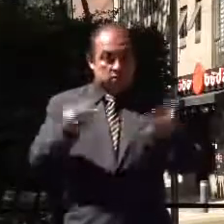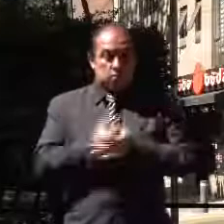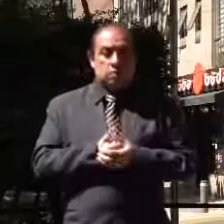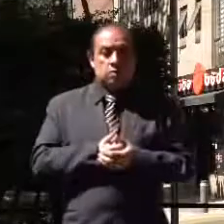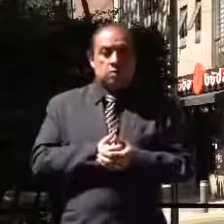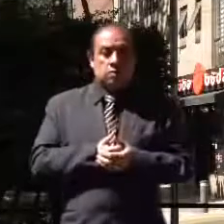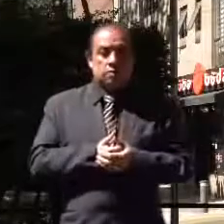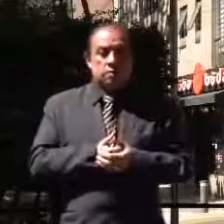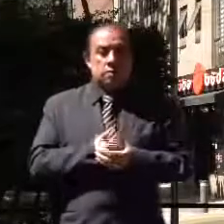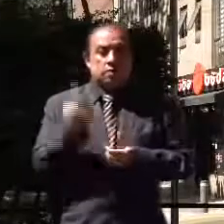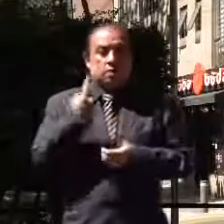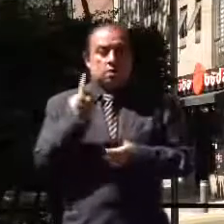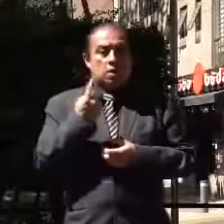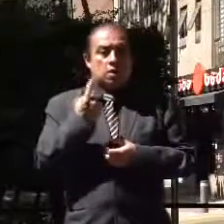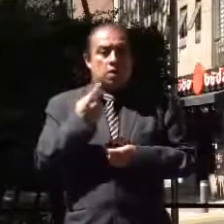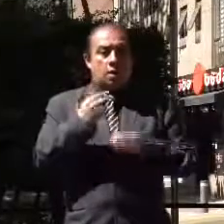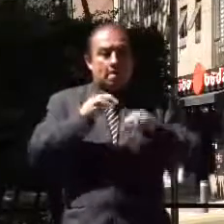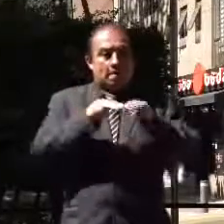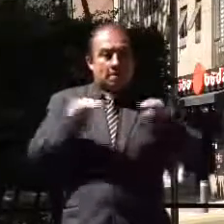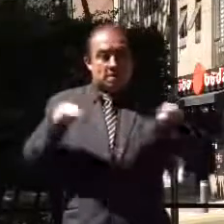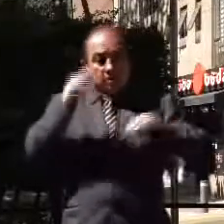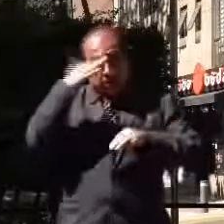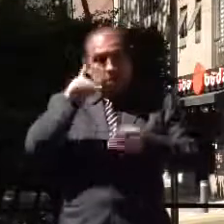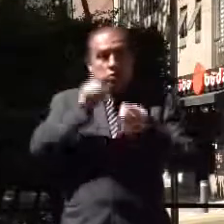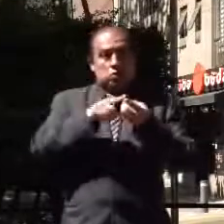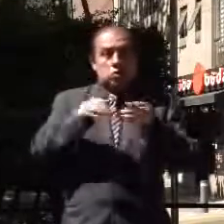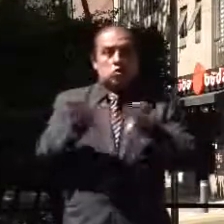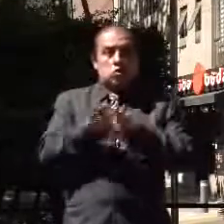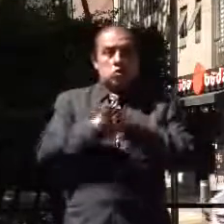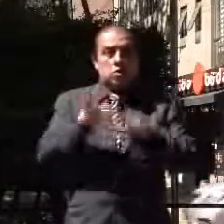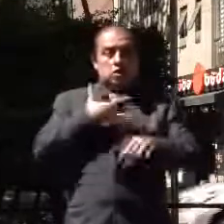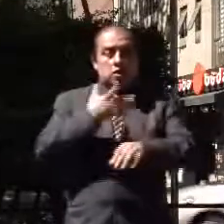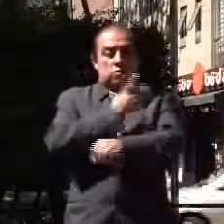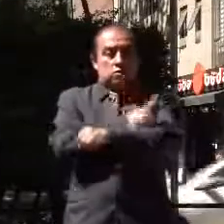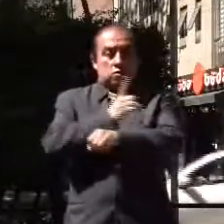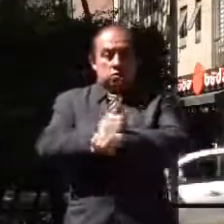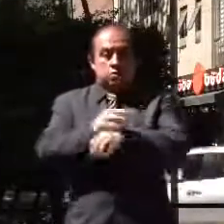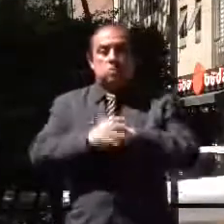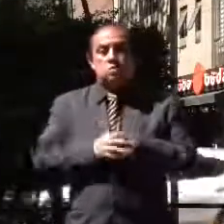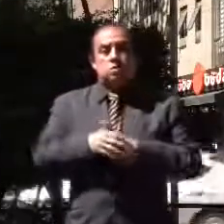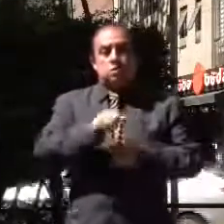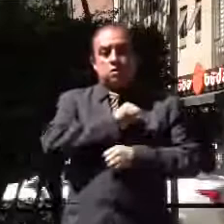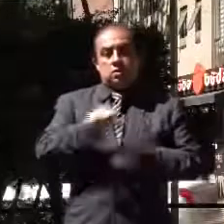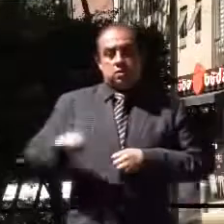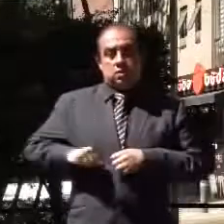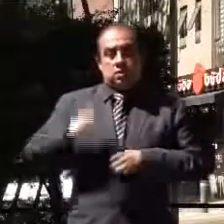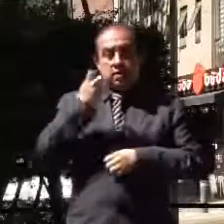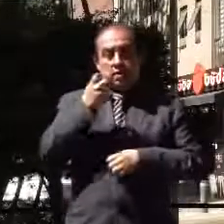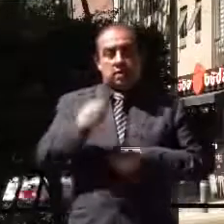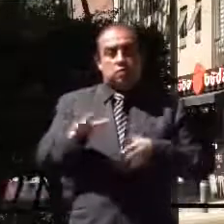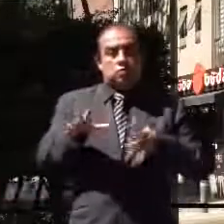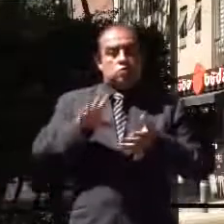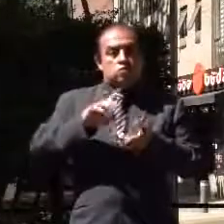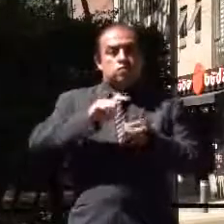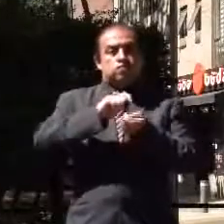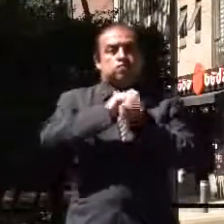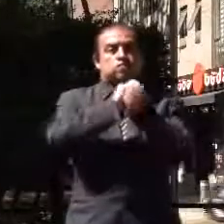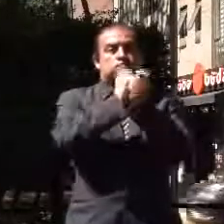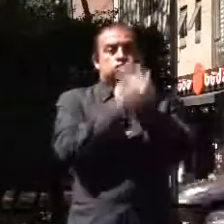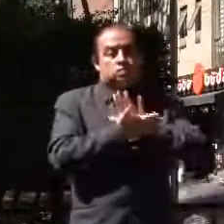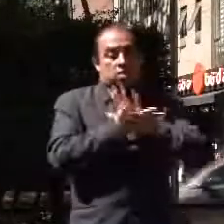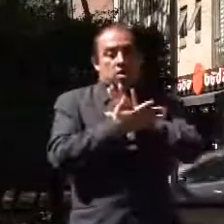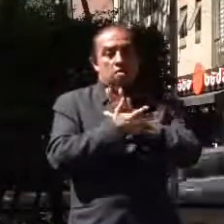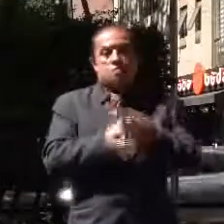que medir, saber dónde, cómo y estar coordinados con las alcaldías. Ese es un cambio completamente